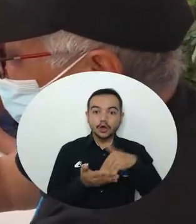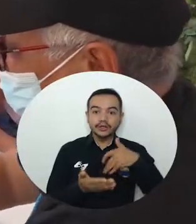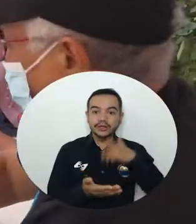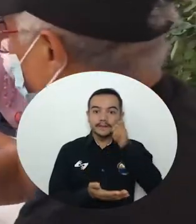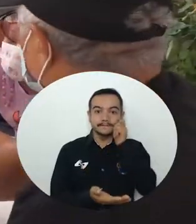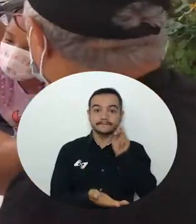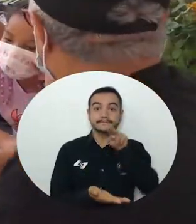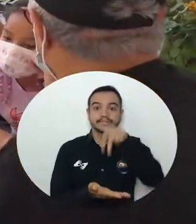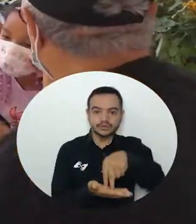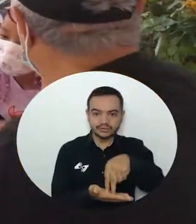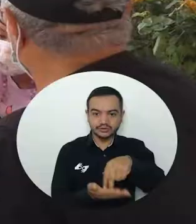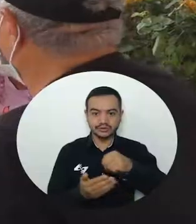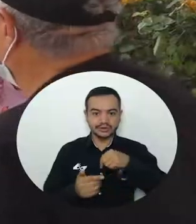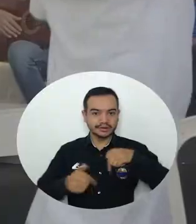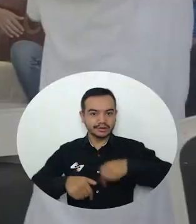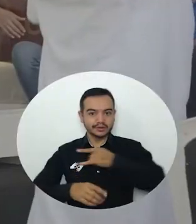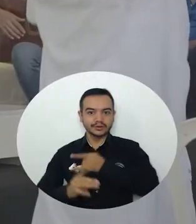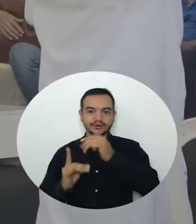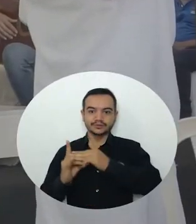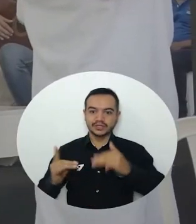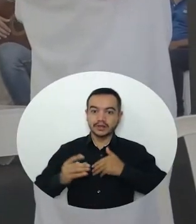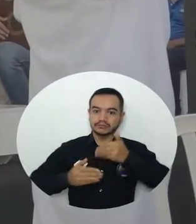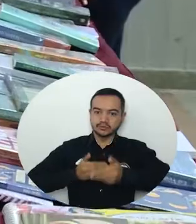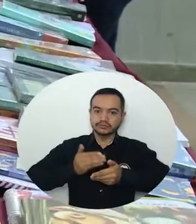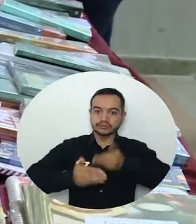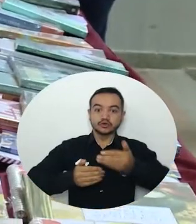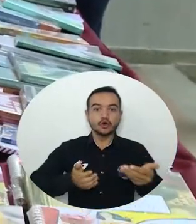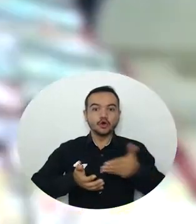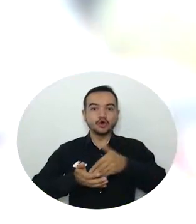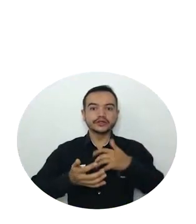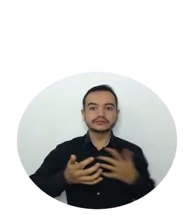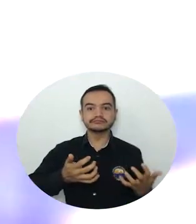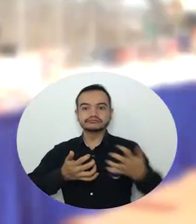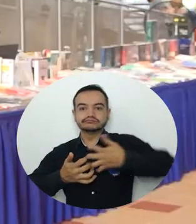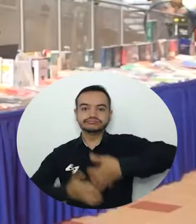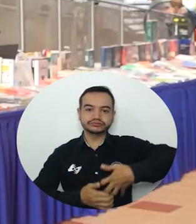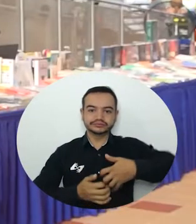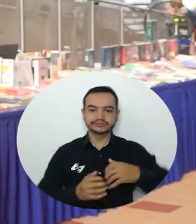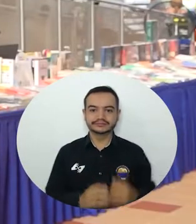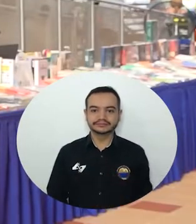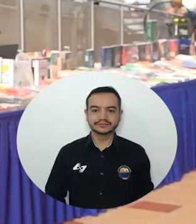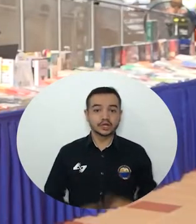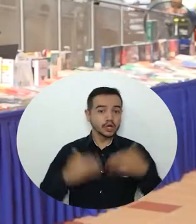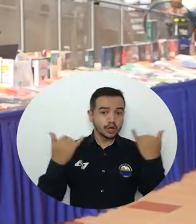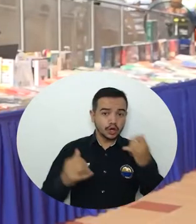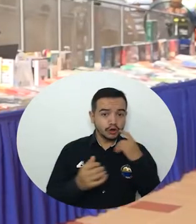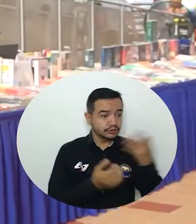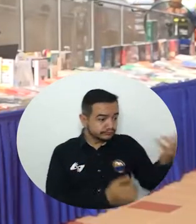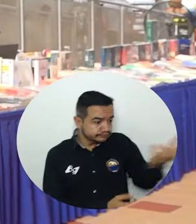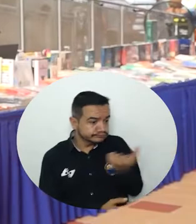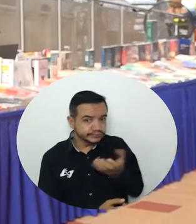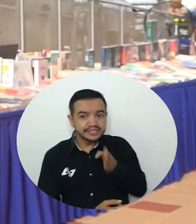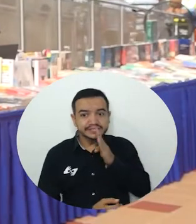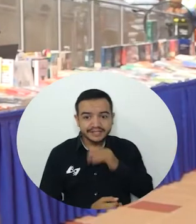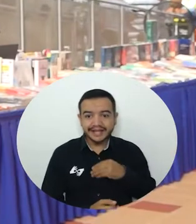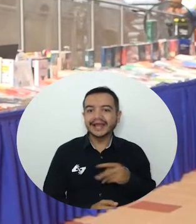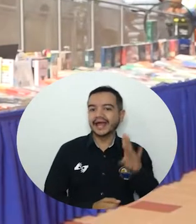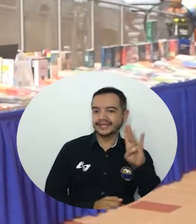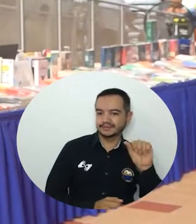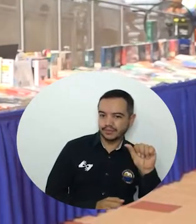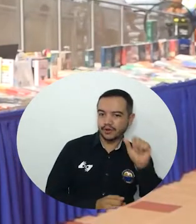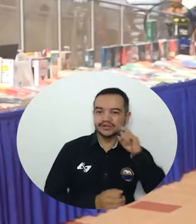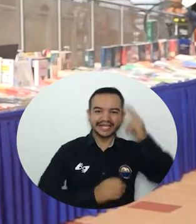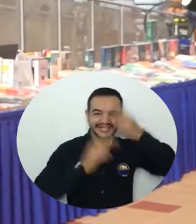presencialidad, poco a poco, Unimagdalena ha vuelto a su dinámica y a su esencia. Yo hoy vengo acompañado con mi esposa, con mis hijos, con mi